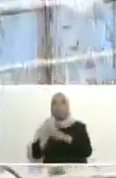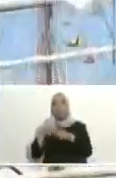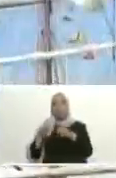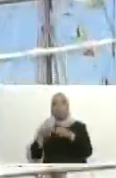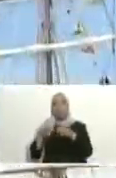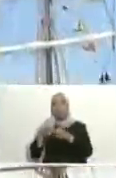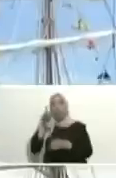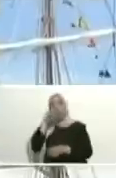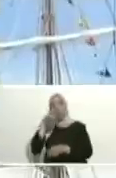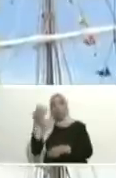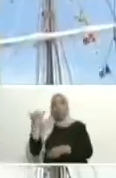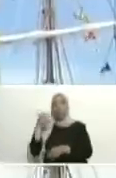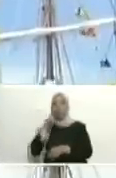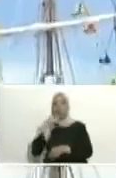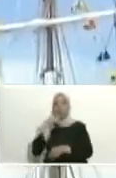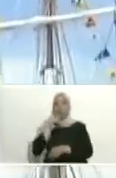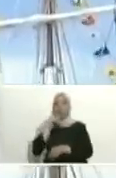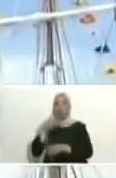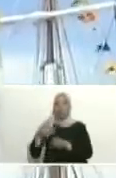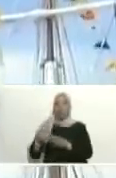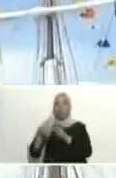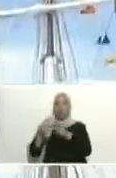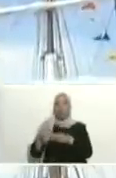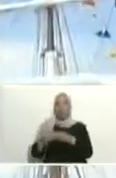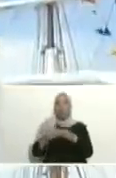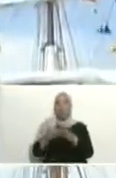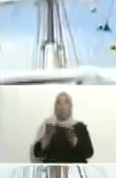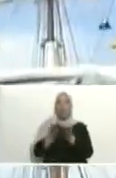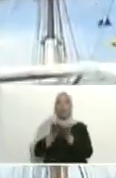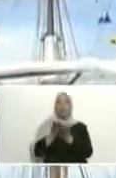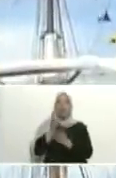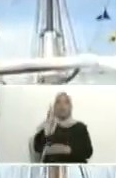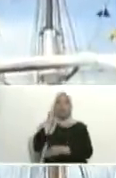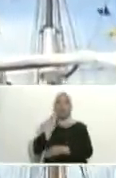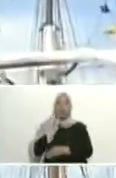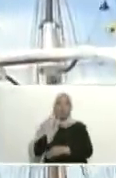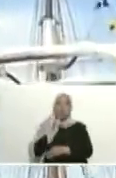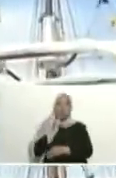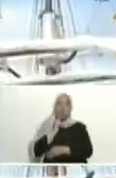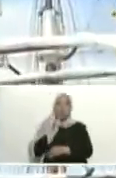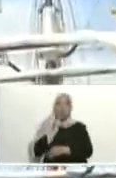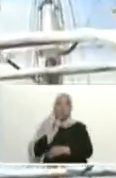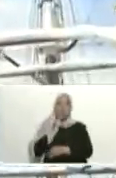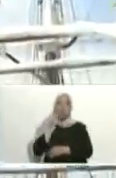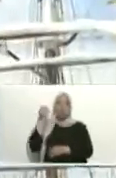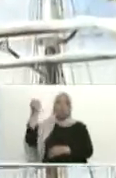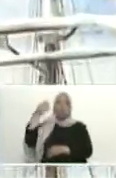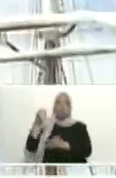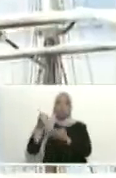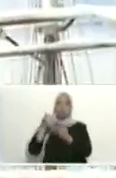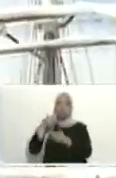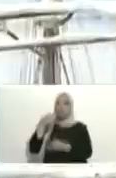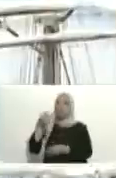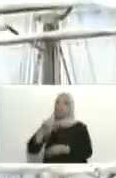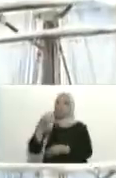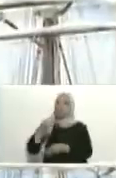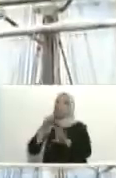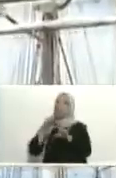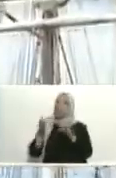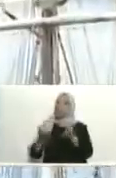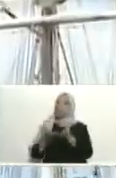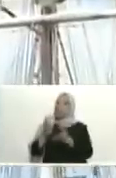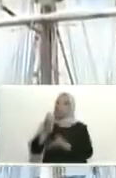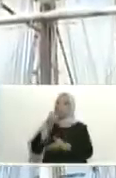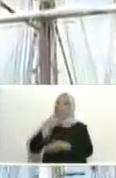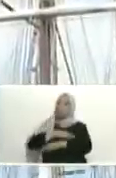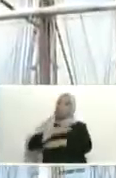los años más turbulentos. Este buque escuela Simón Bolívar ha sido el gran embajador de la luz y de llevar la verdad de Venezuela ante el mundo, con